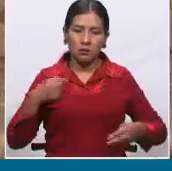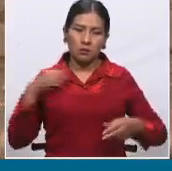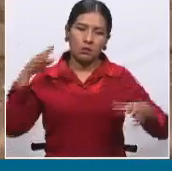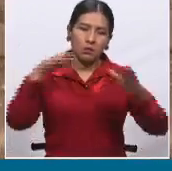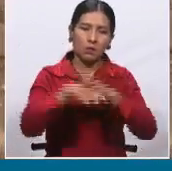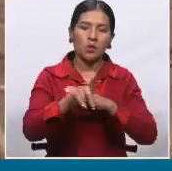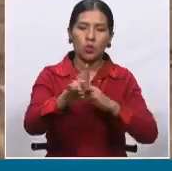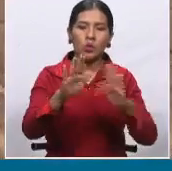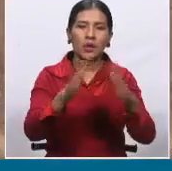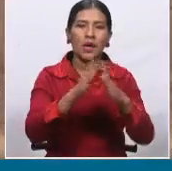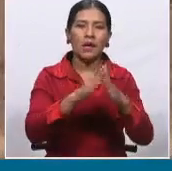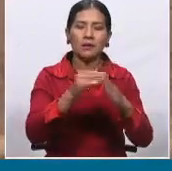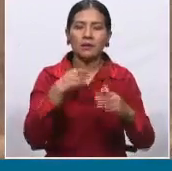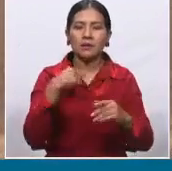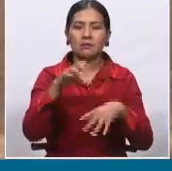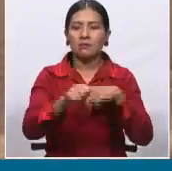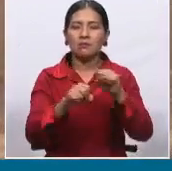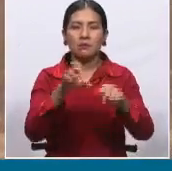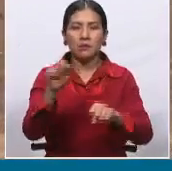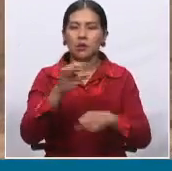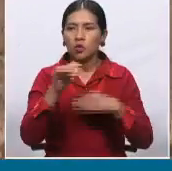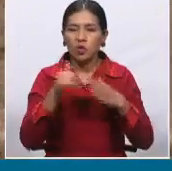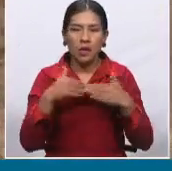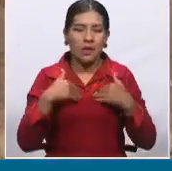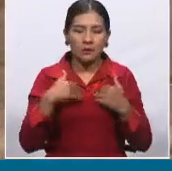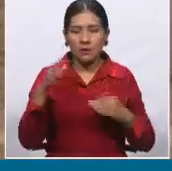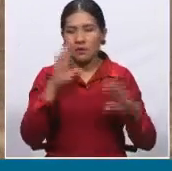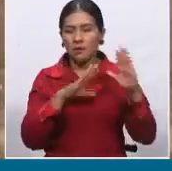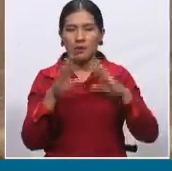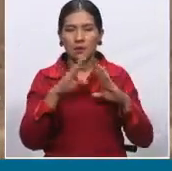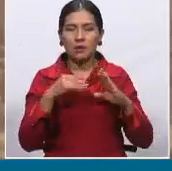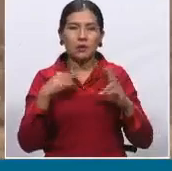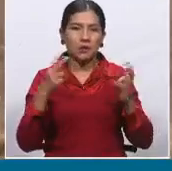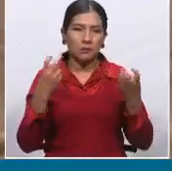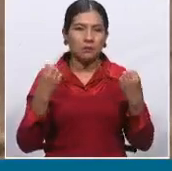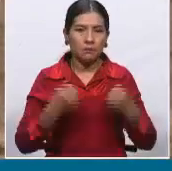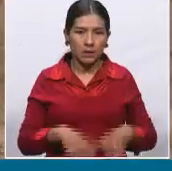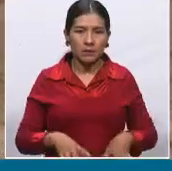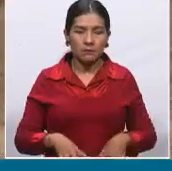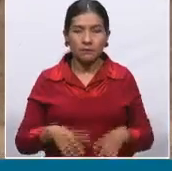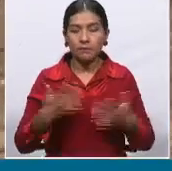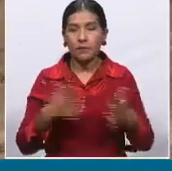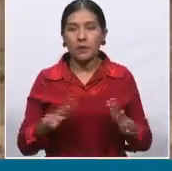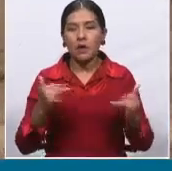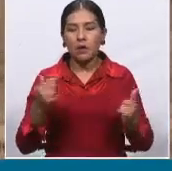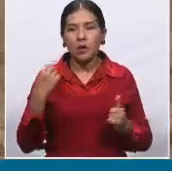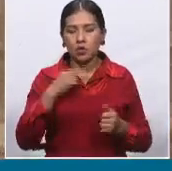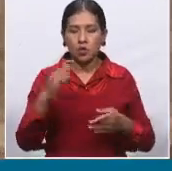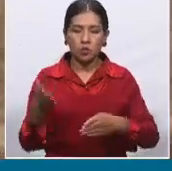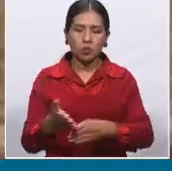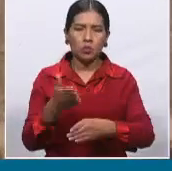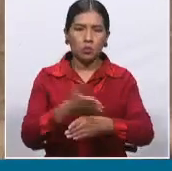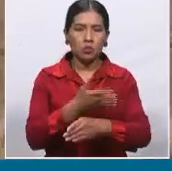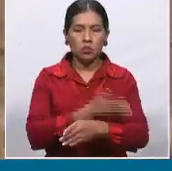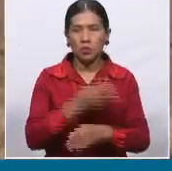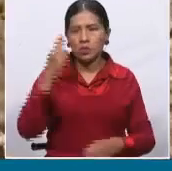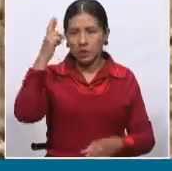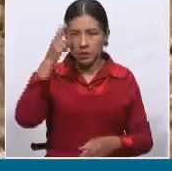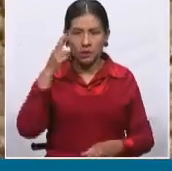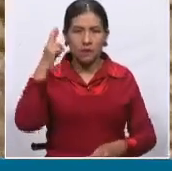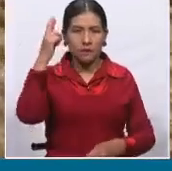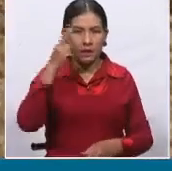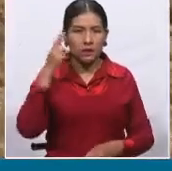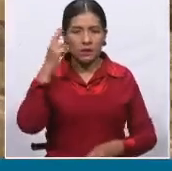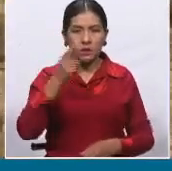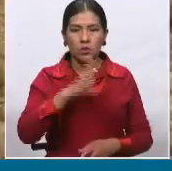territorio, y esto era lo que faltaba comprender. De tal modo que hemos llegado a una reflexión paulatinamente y ya